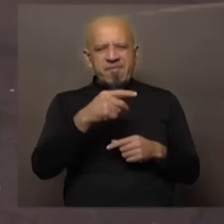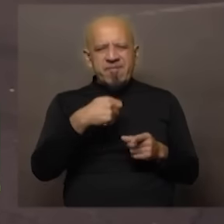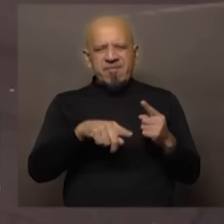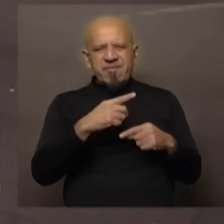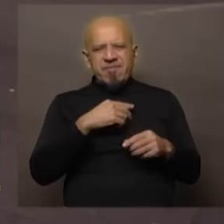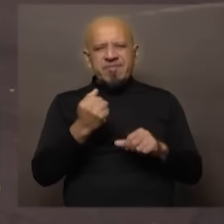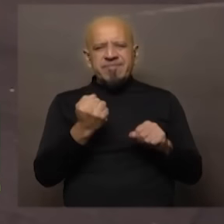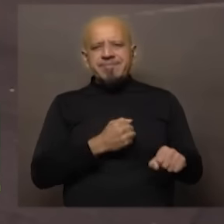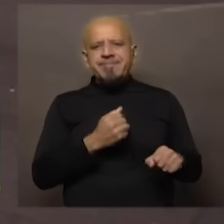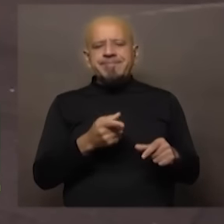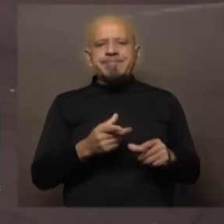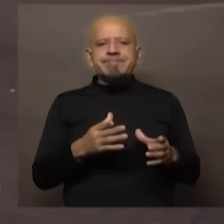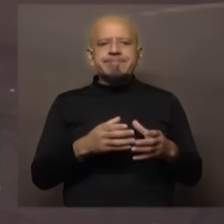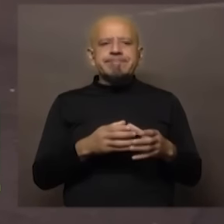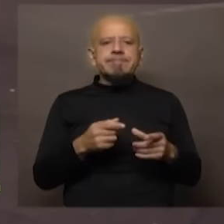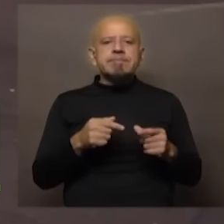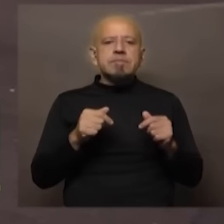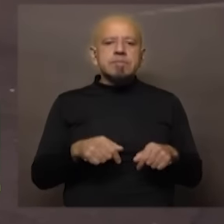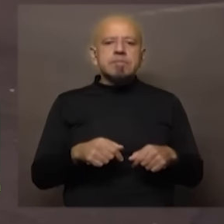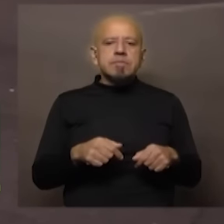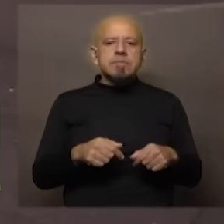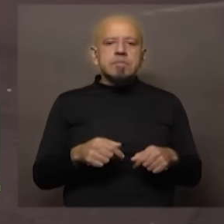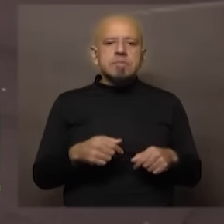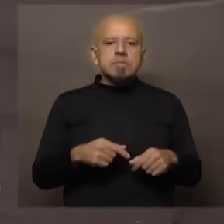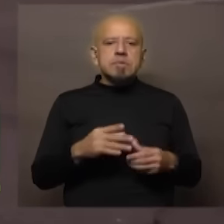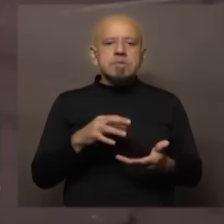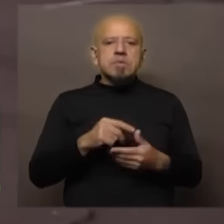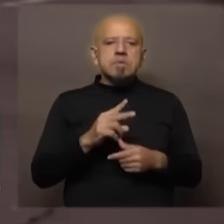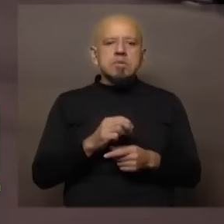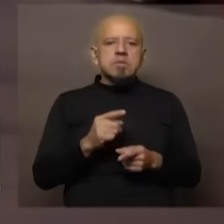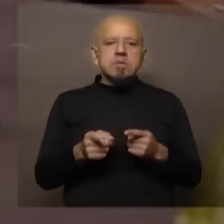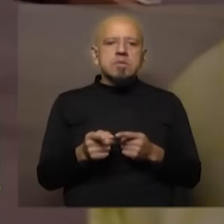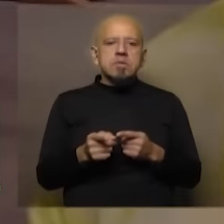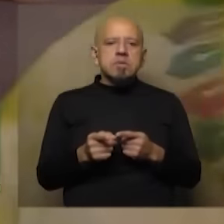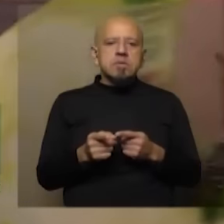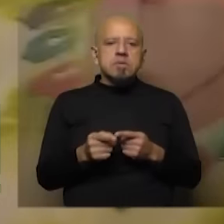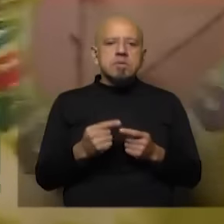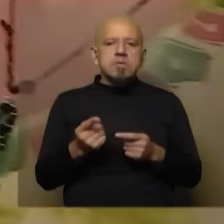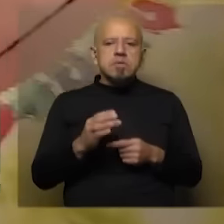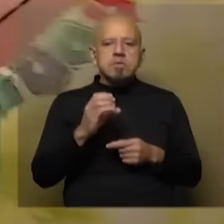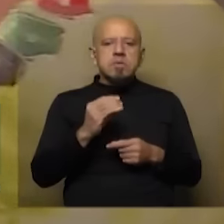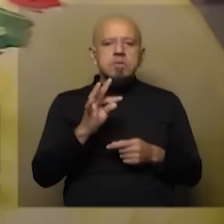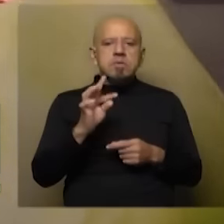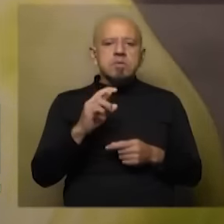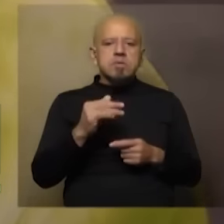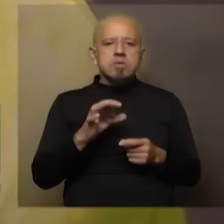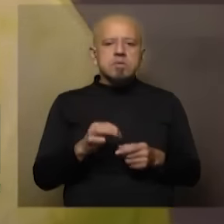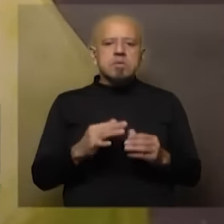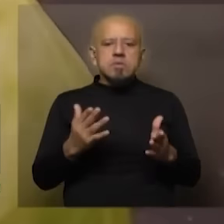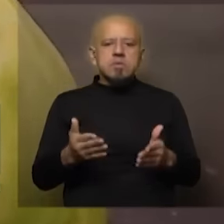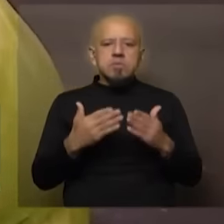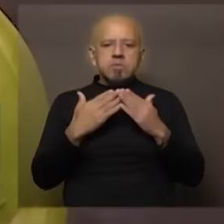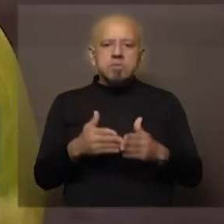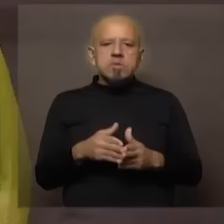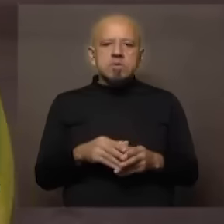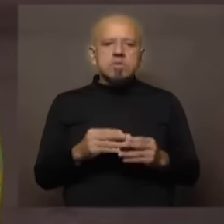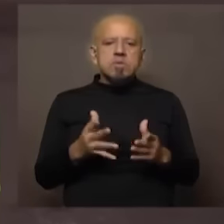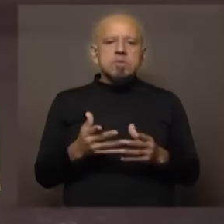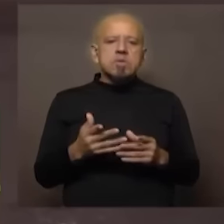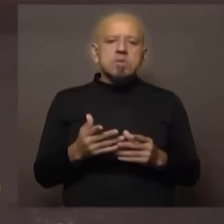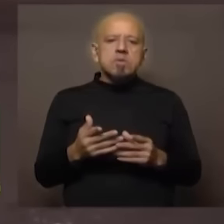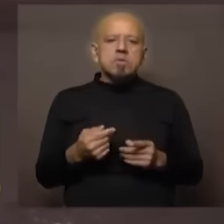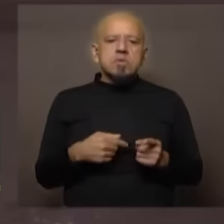del colectivo, del gremio, hoy por hoy se desempeña como fiscal de otras. Y bueno, preguntarte en primer lugar, Karina, ¿qué las motivó en